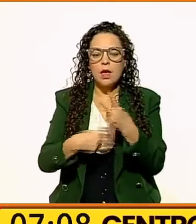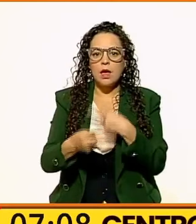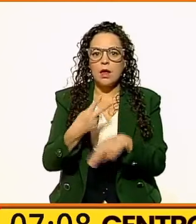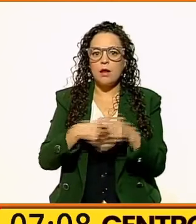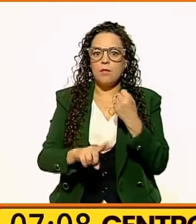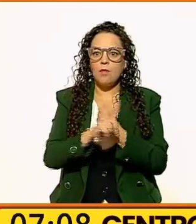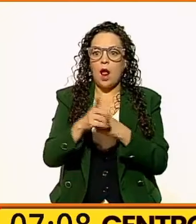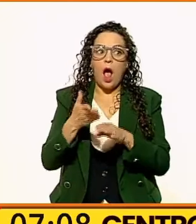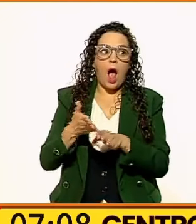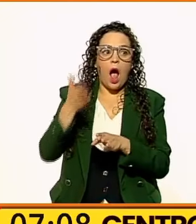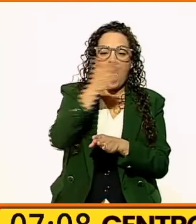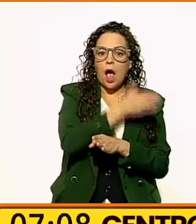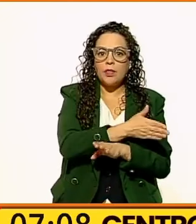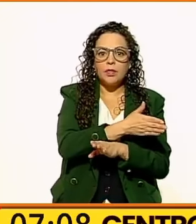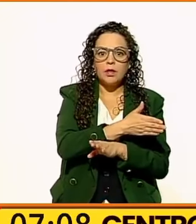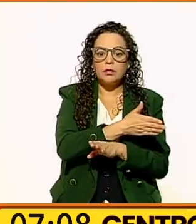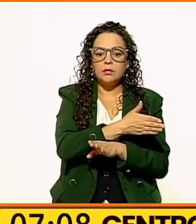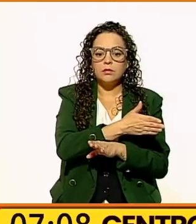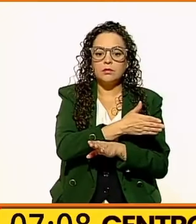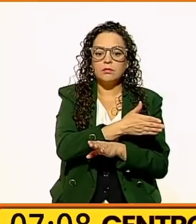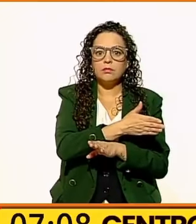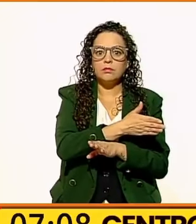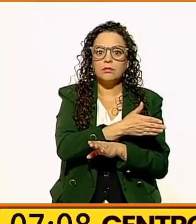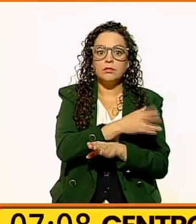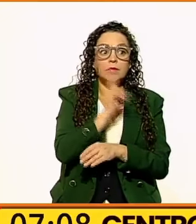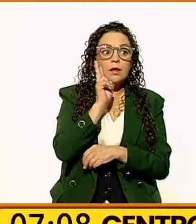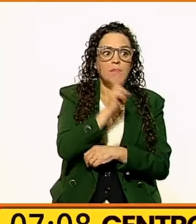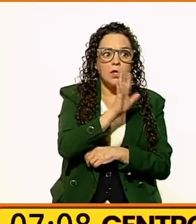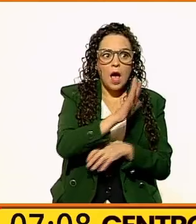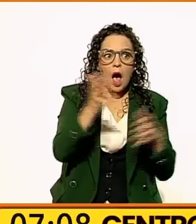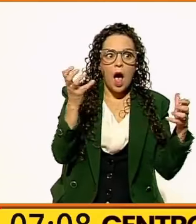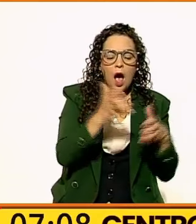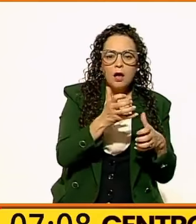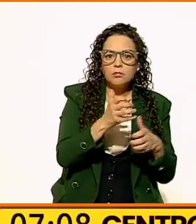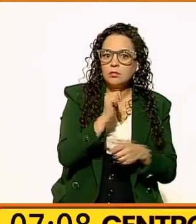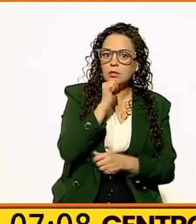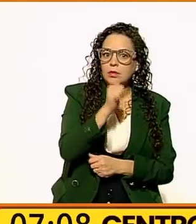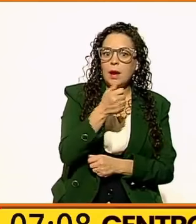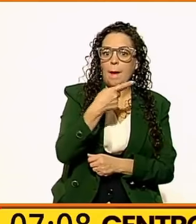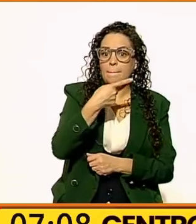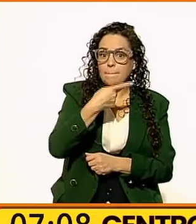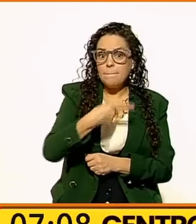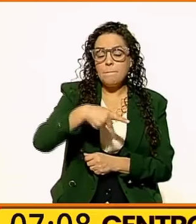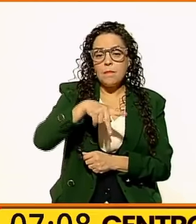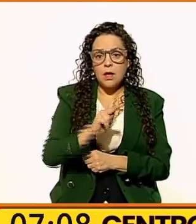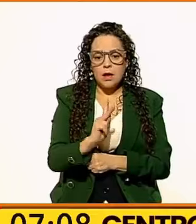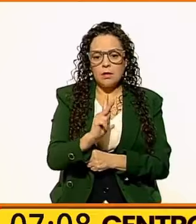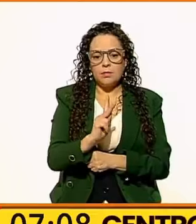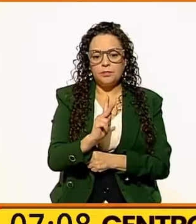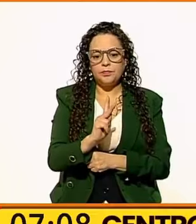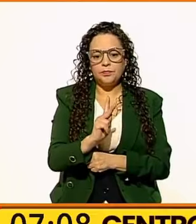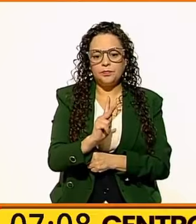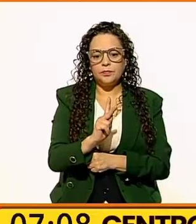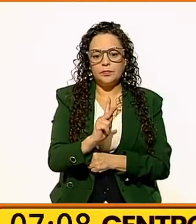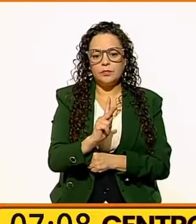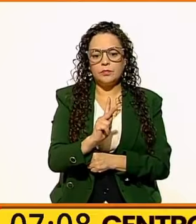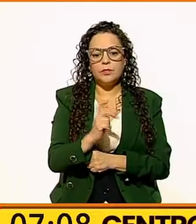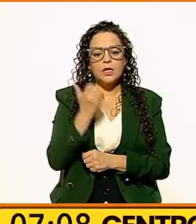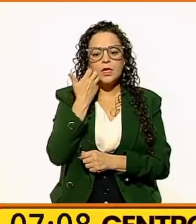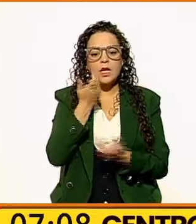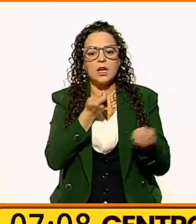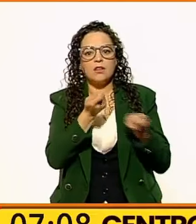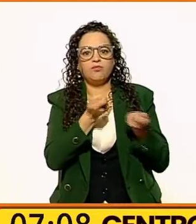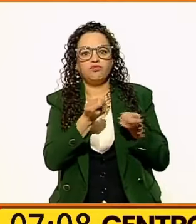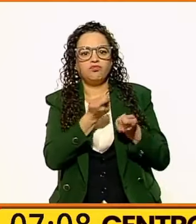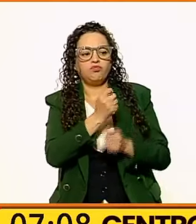visto en épocas anteriores, pero que es parte de una concentración de facultades en él